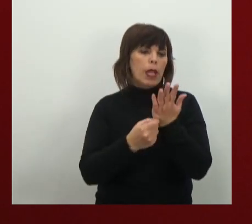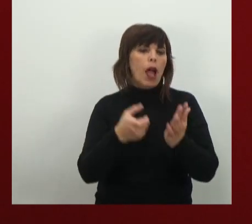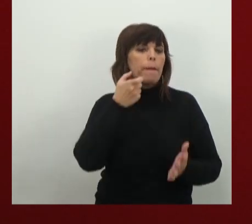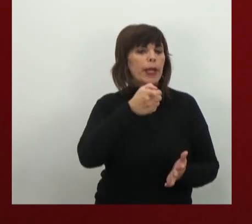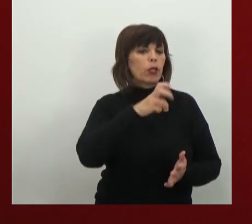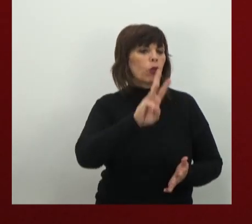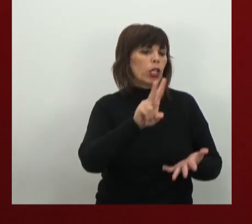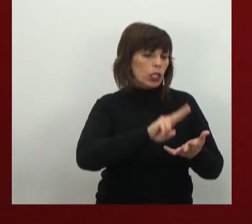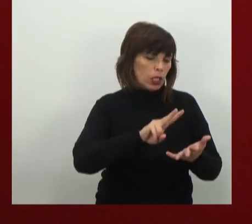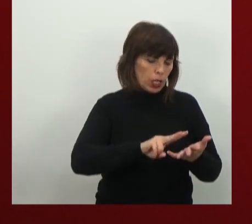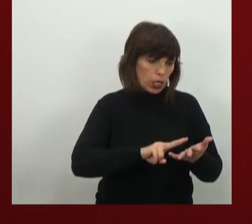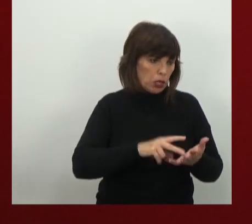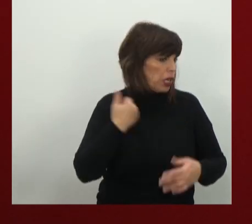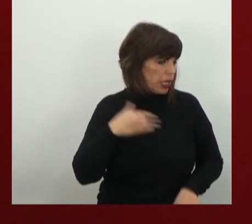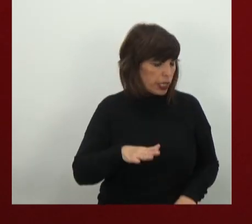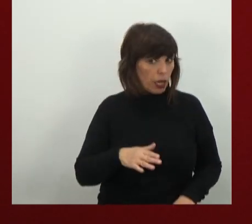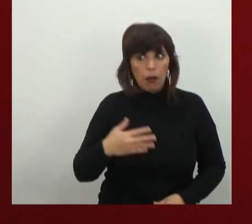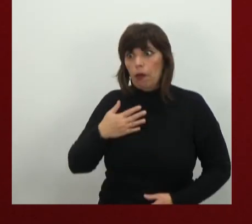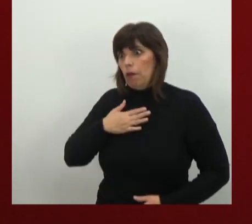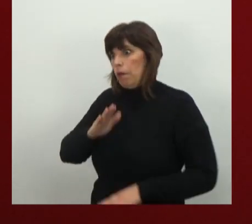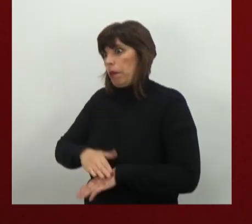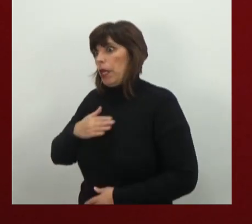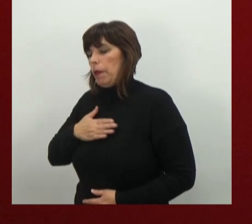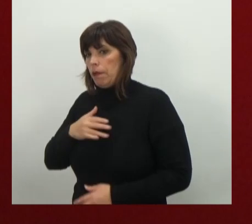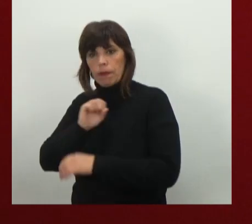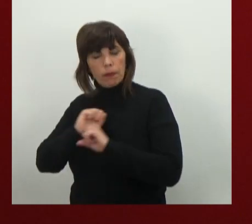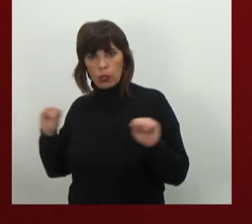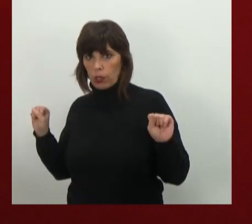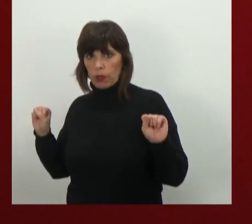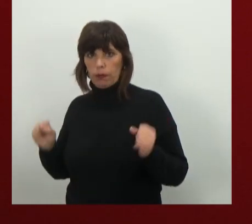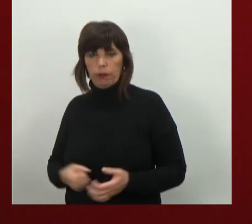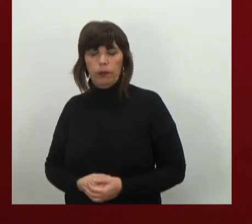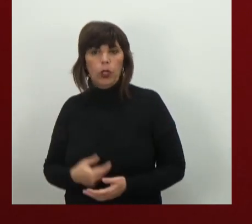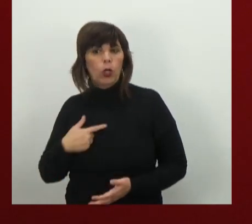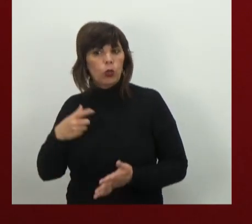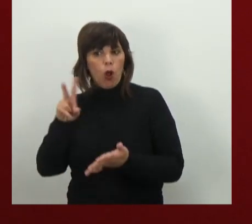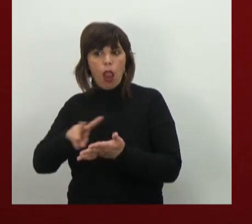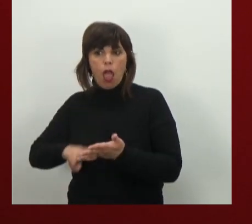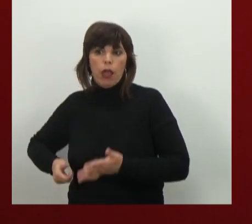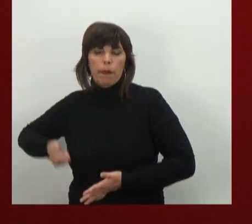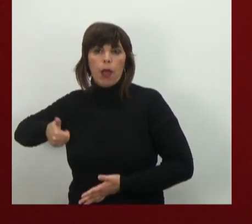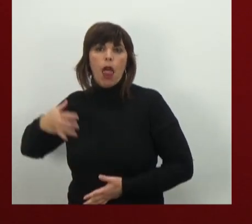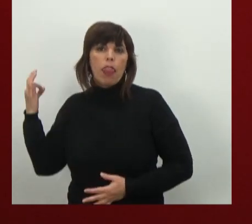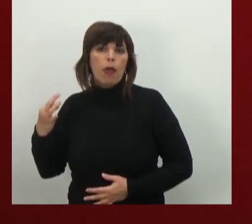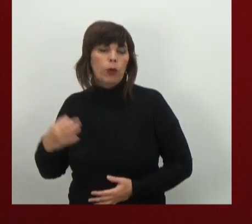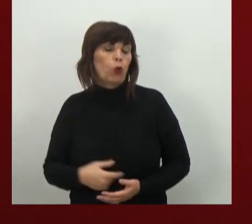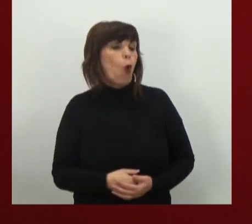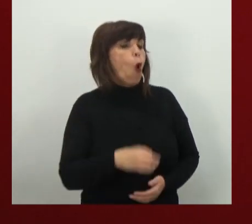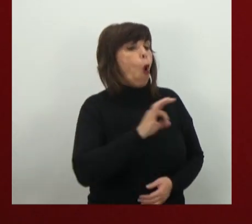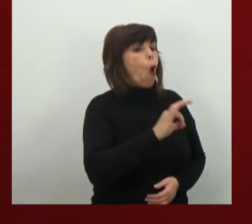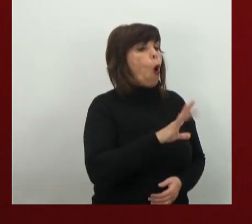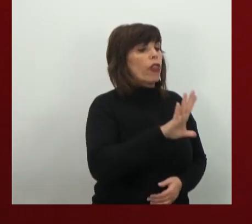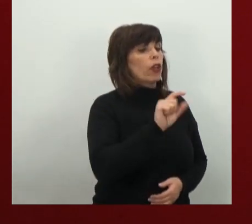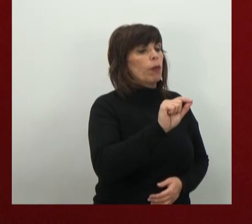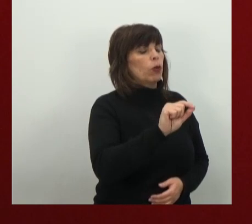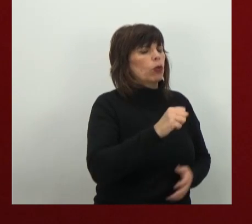Para mí, imposible. o oran los